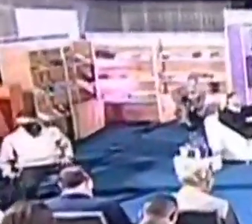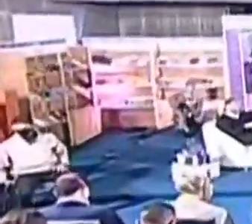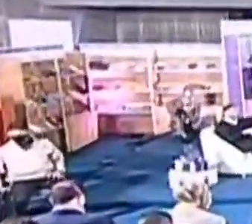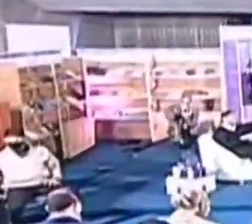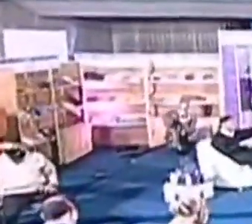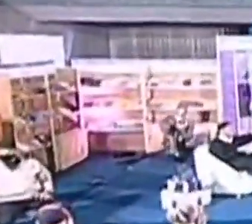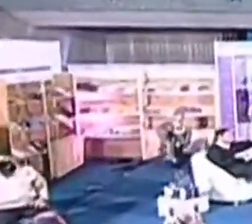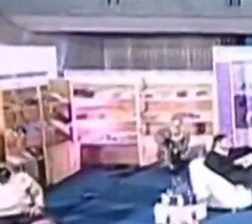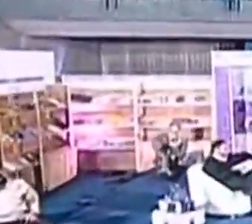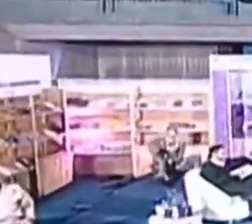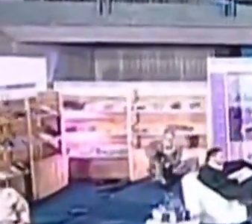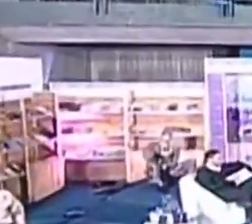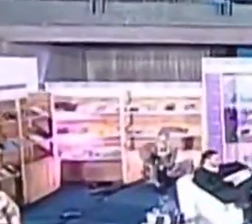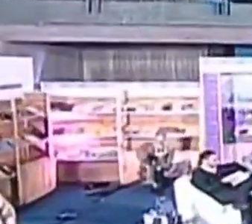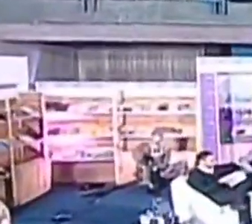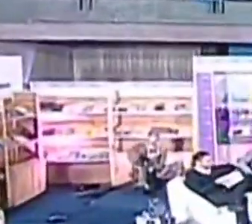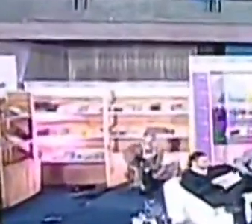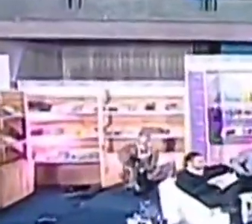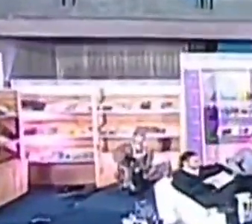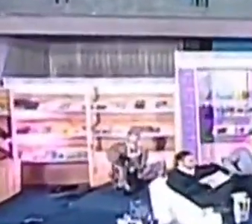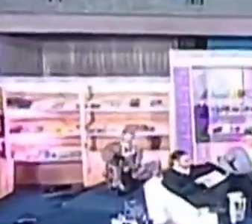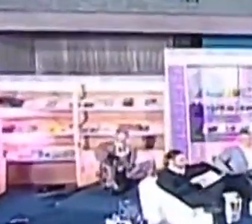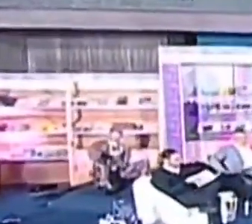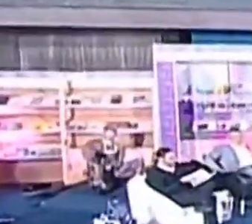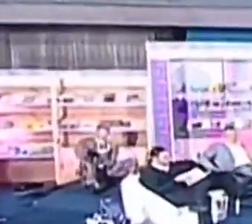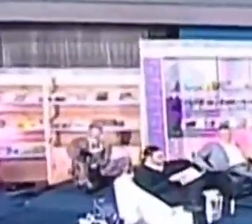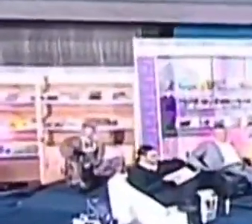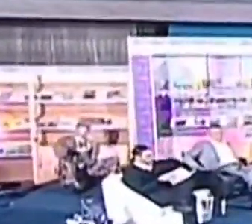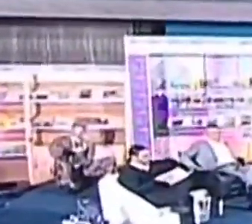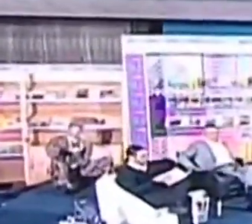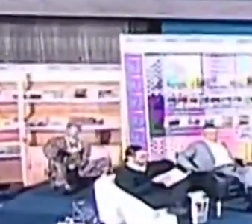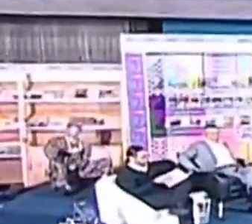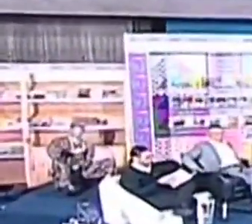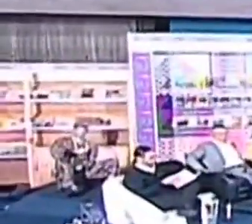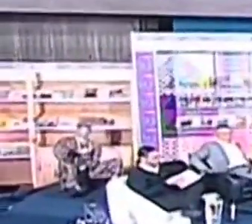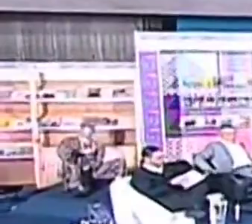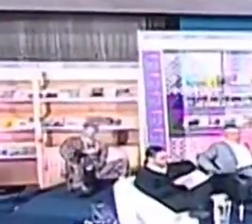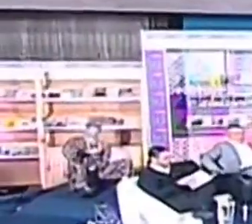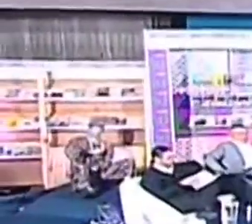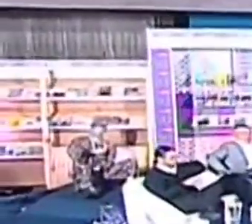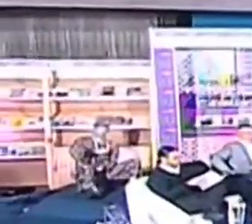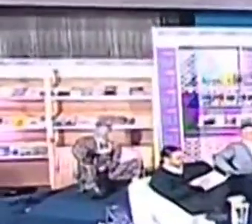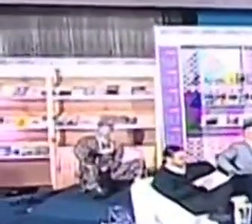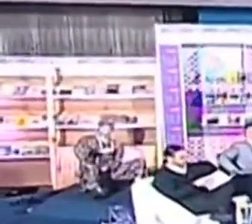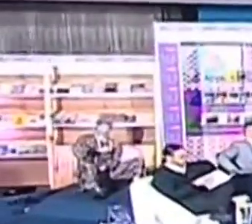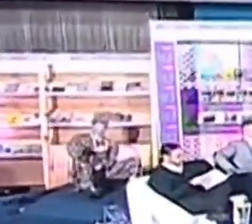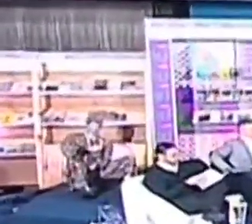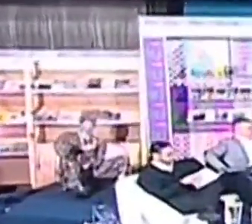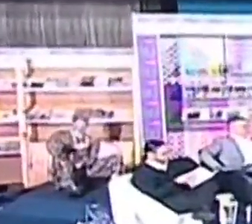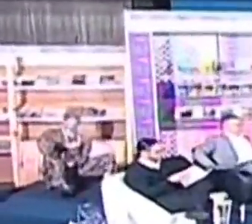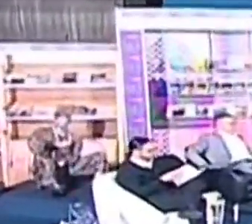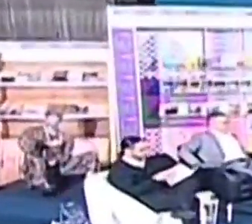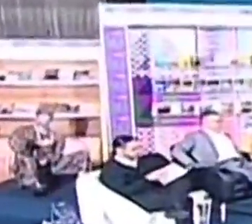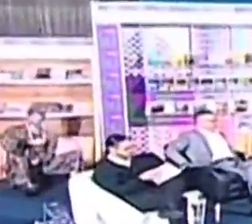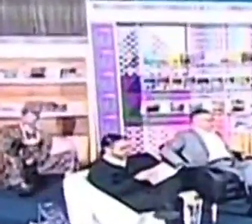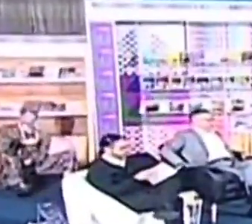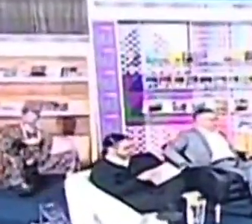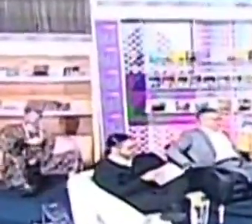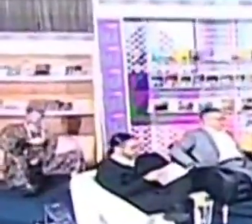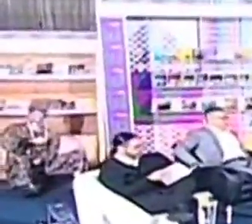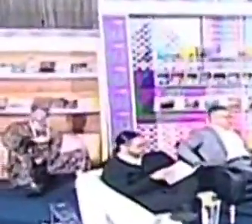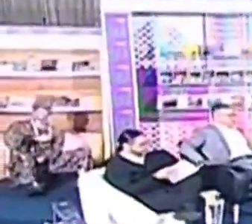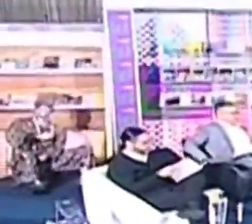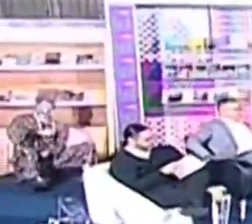una especie como de engranaje entre esa etapa de guerra tremenda y profunda que dejó sus consecuencias a la etapa del